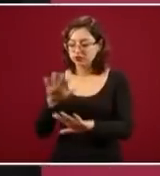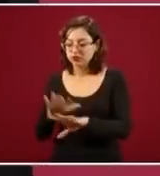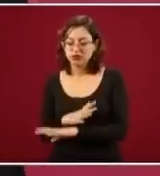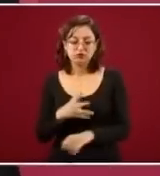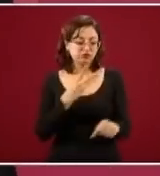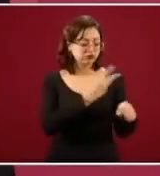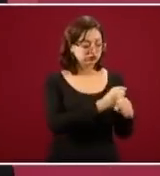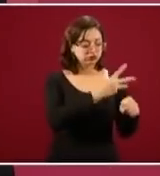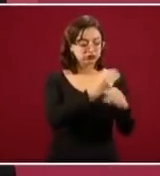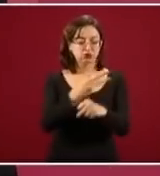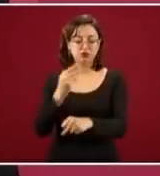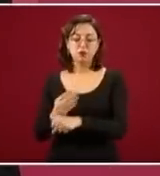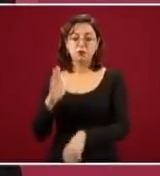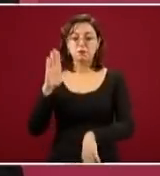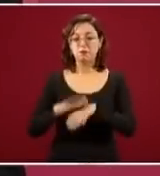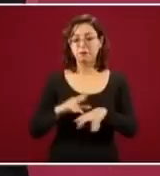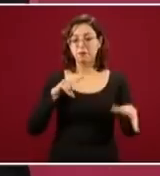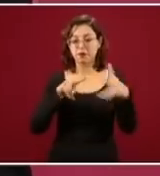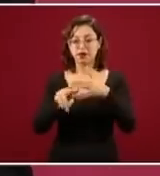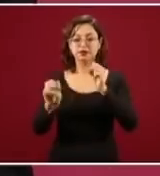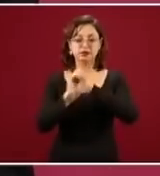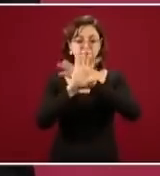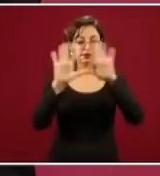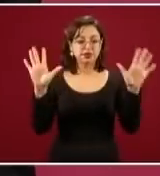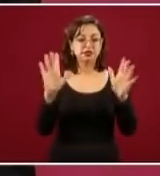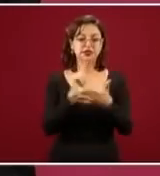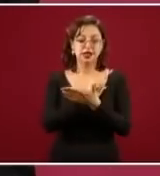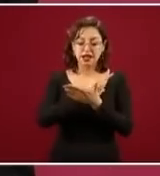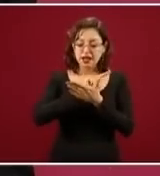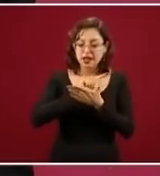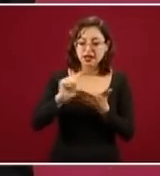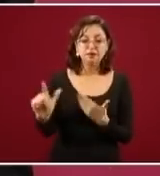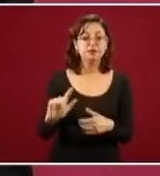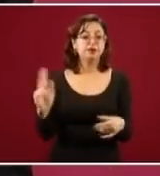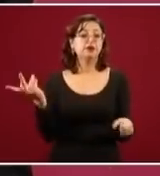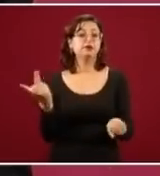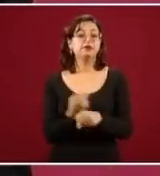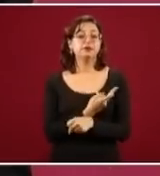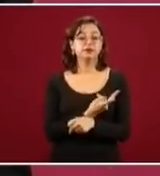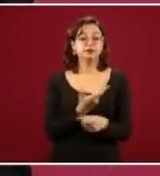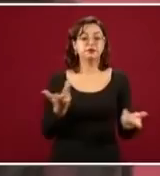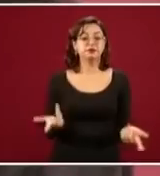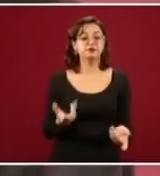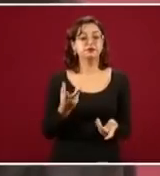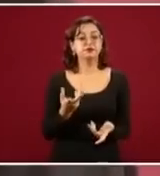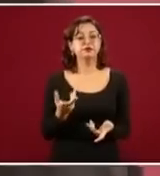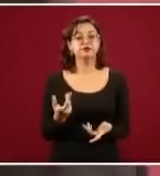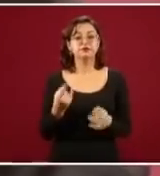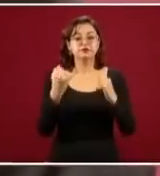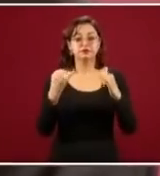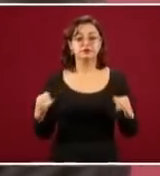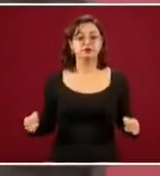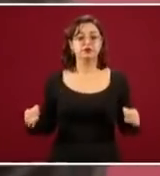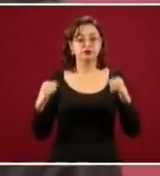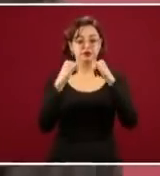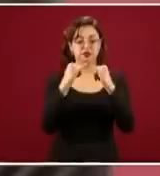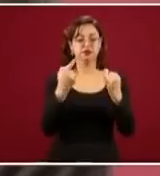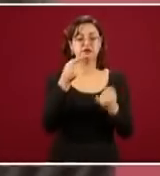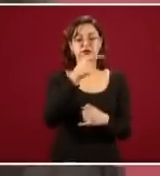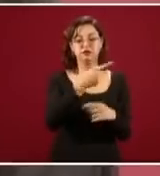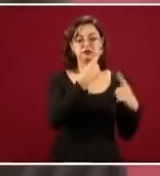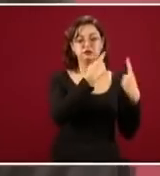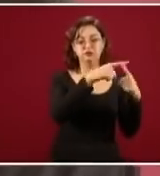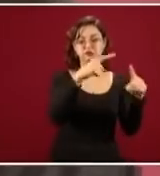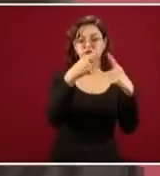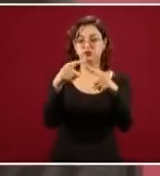hacerlas limpias, lo que encontramos es que las instituciones no tienen la capacidad de documentar, de